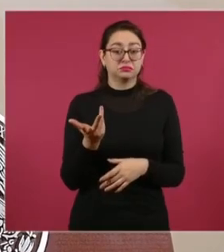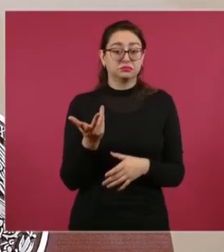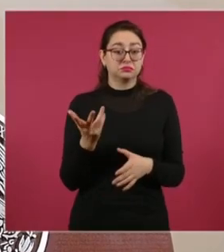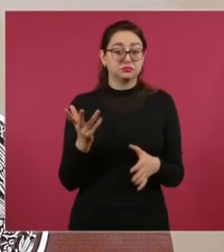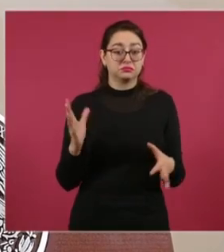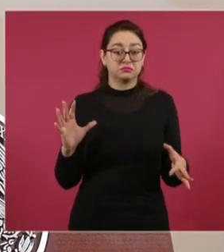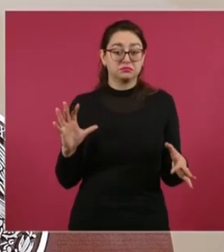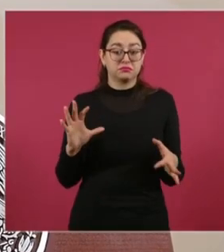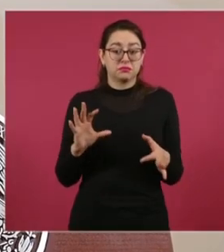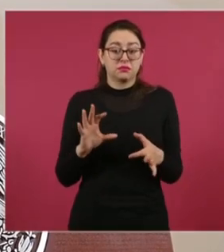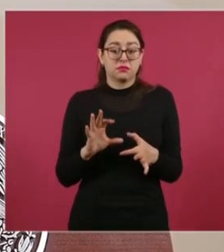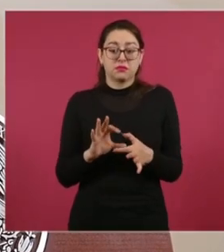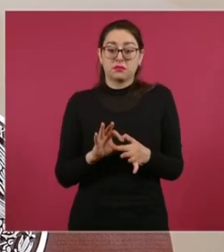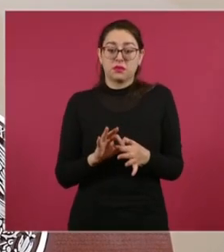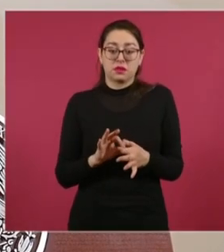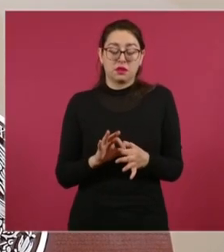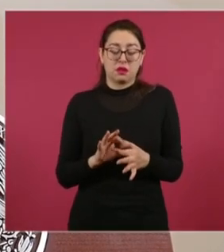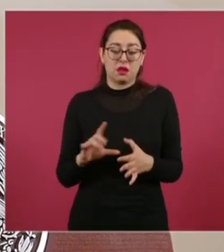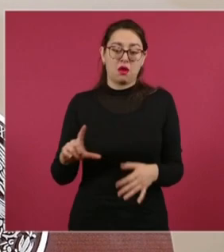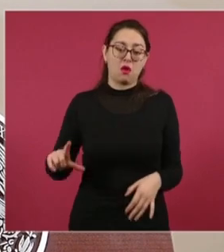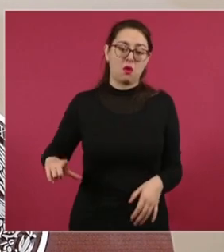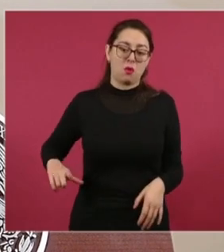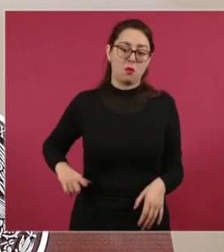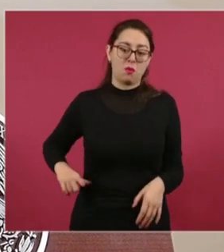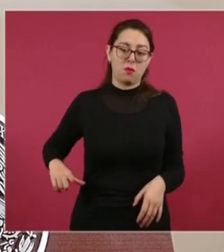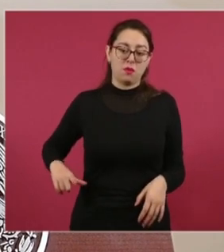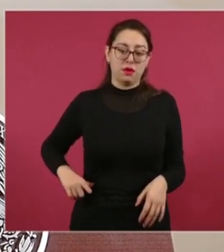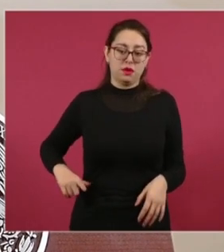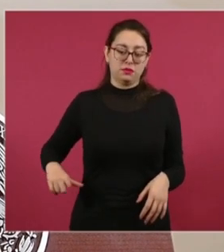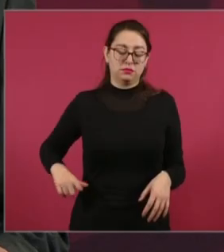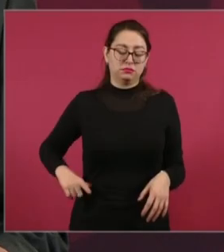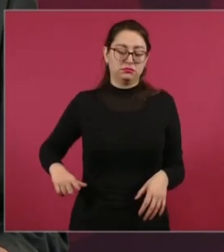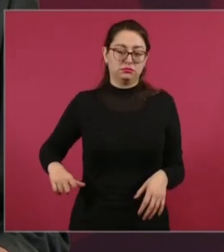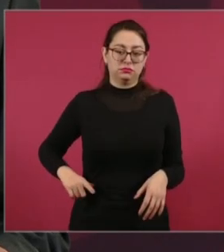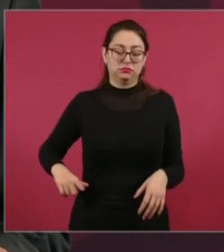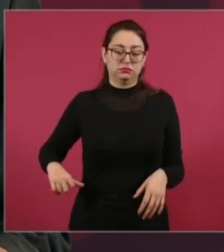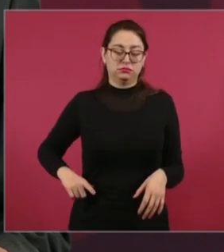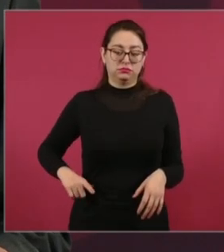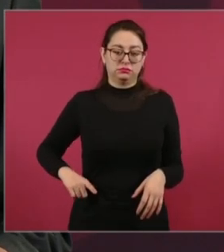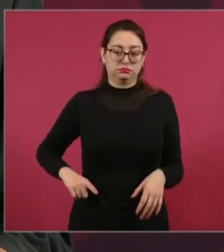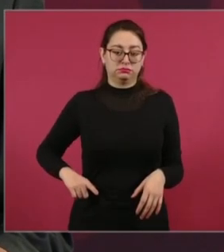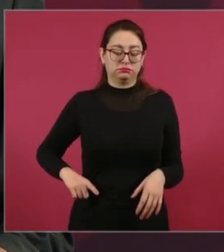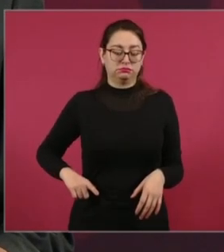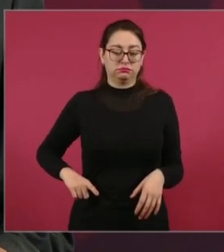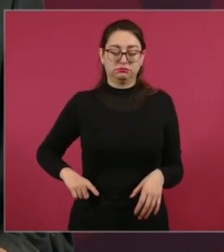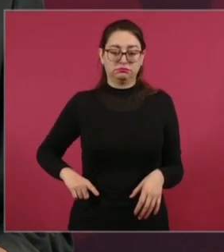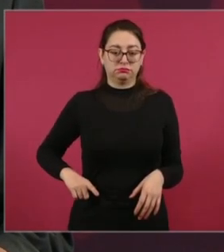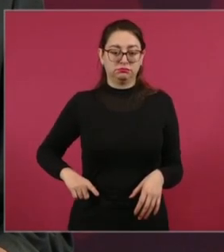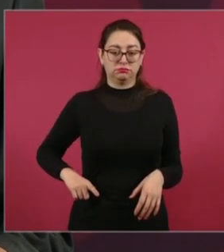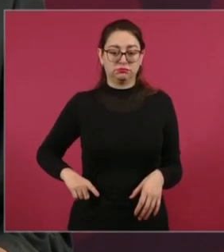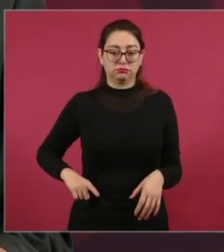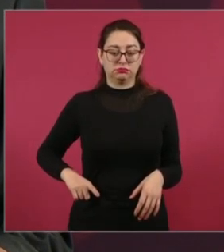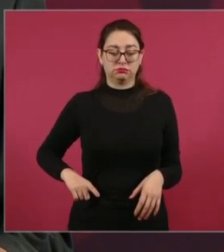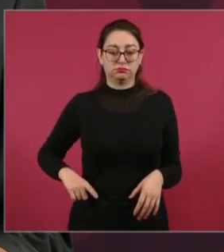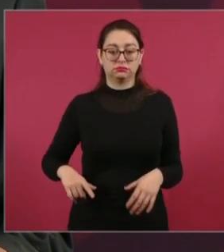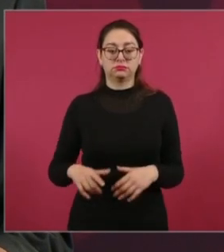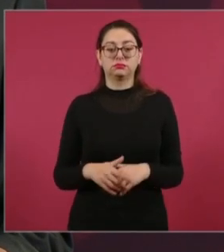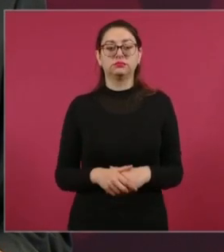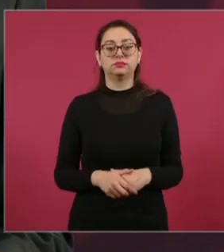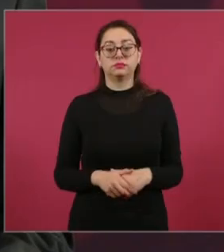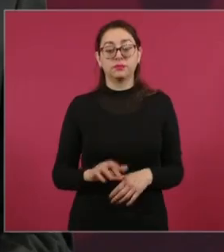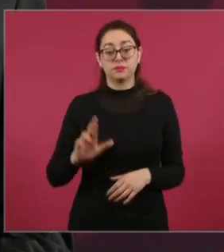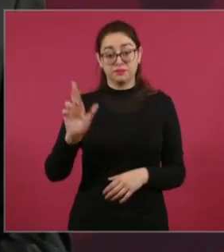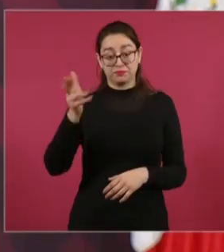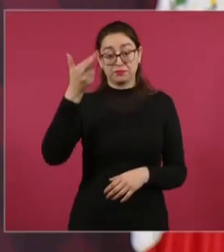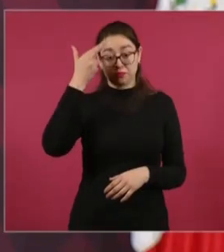muy institucional, acuérdense lo que decía Emilio